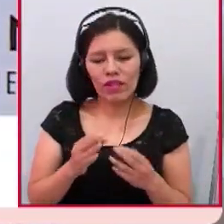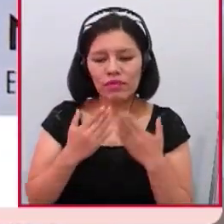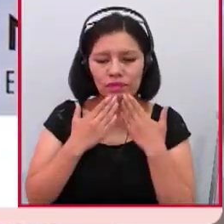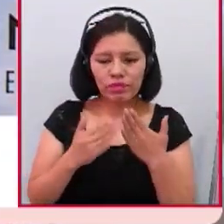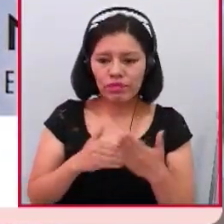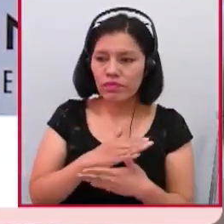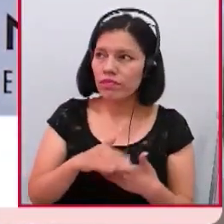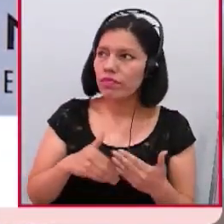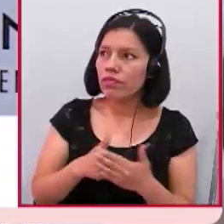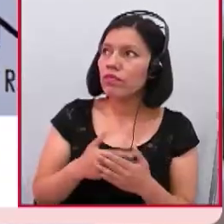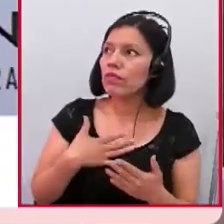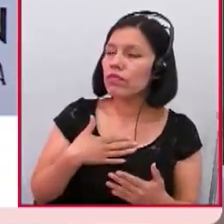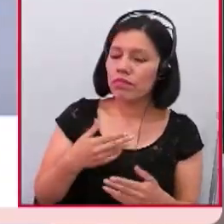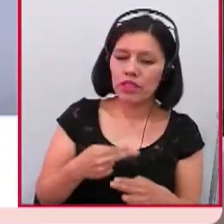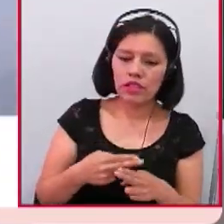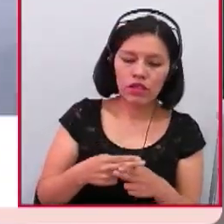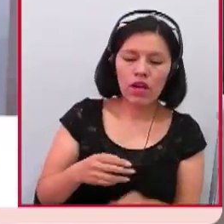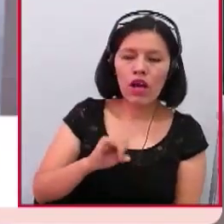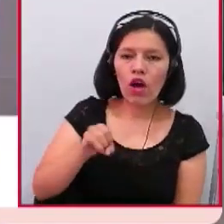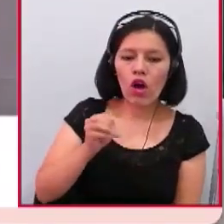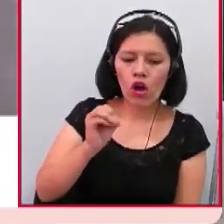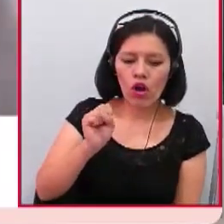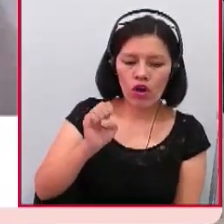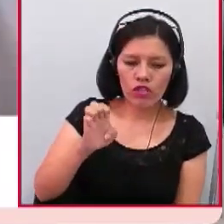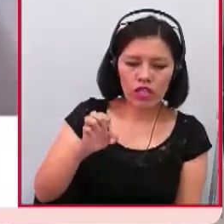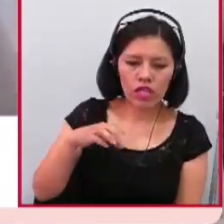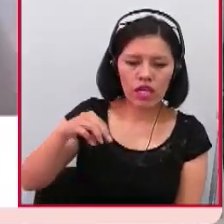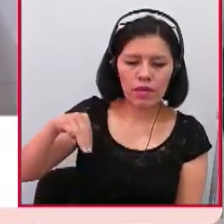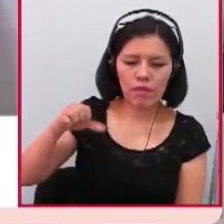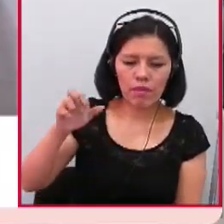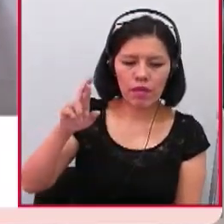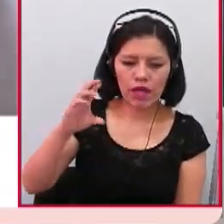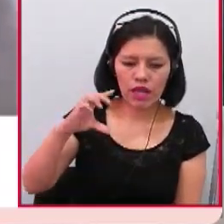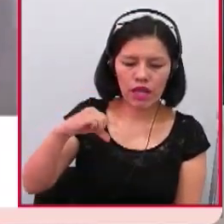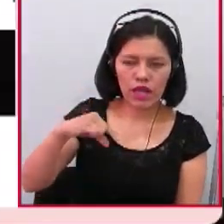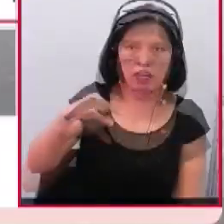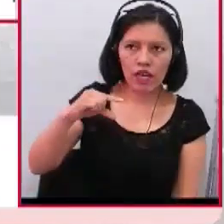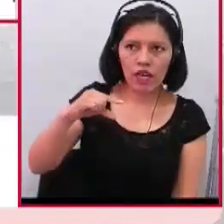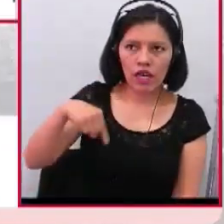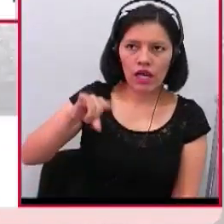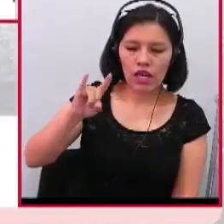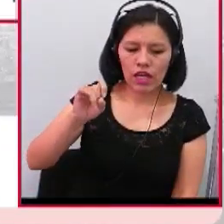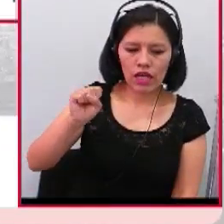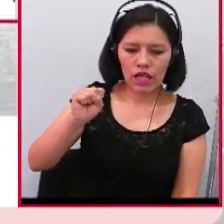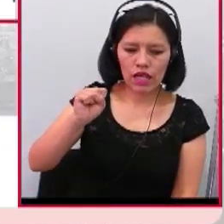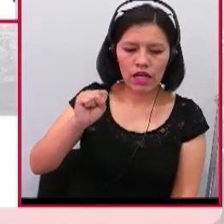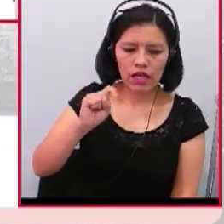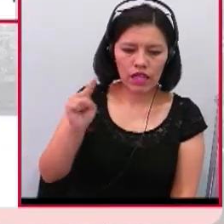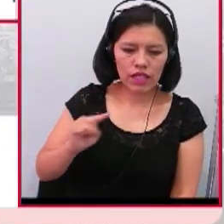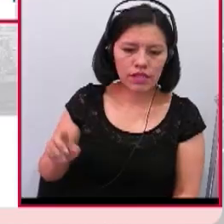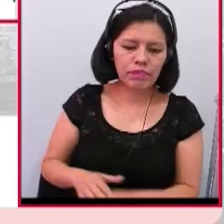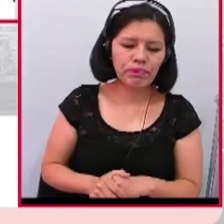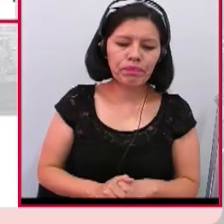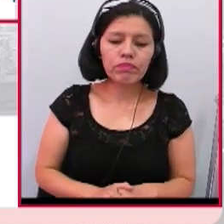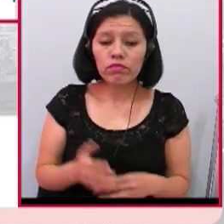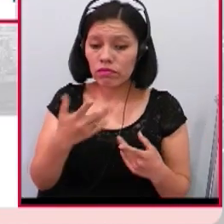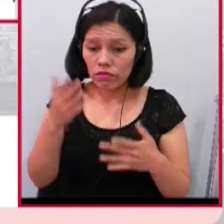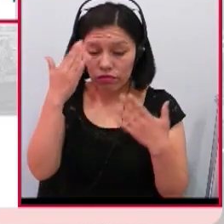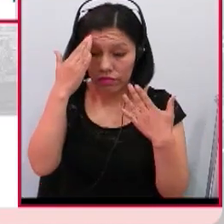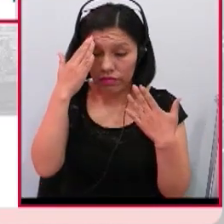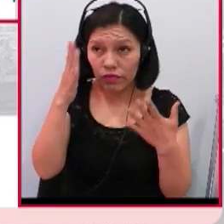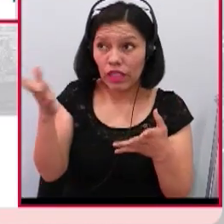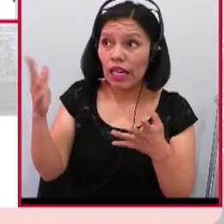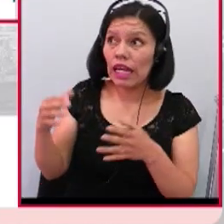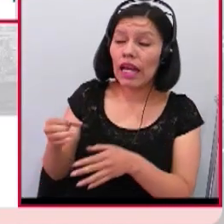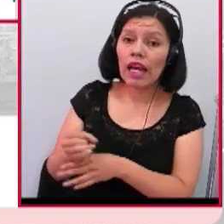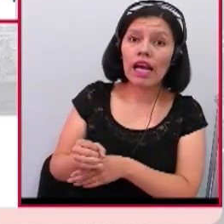con todos. Bueno, mi nombre es José Márquez, soy jefe de metalurgia en la fundición de Hilo. Y bueno, voy a ampliar un poquito. Ustedes saben que la fundición de Hilo es